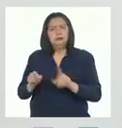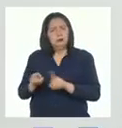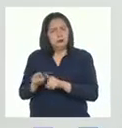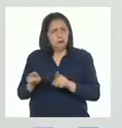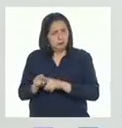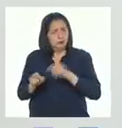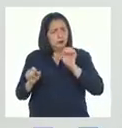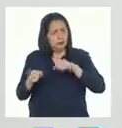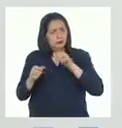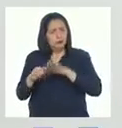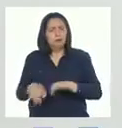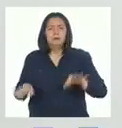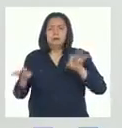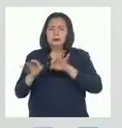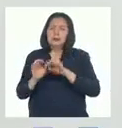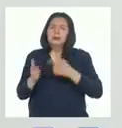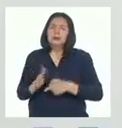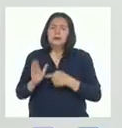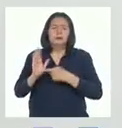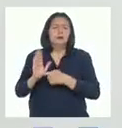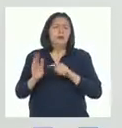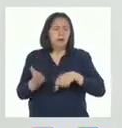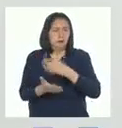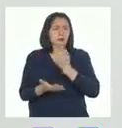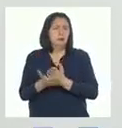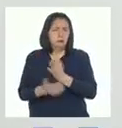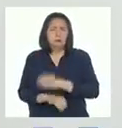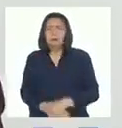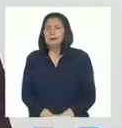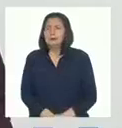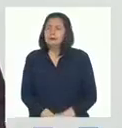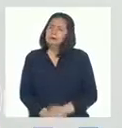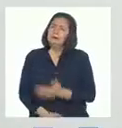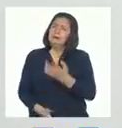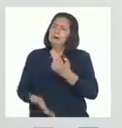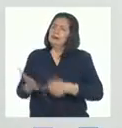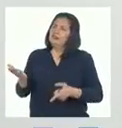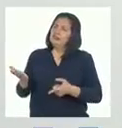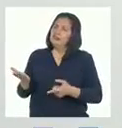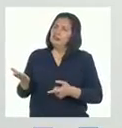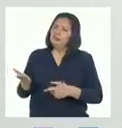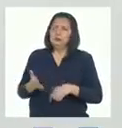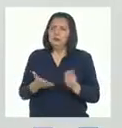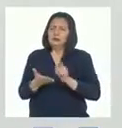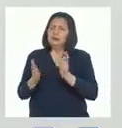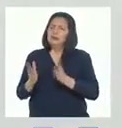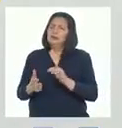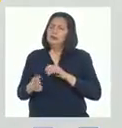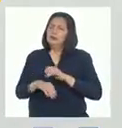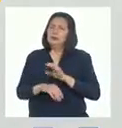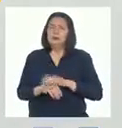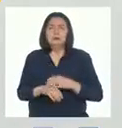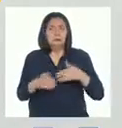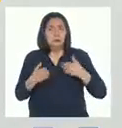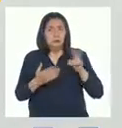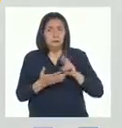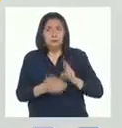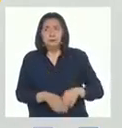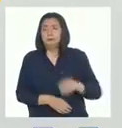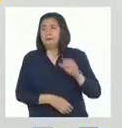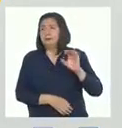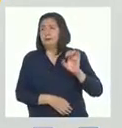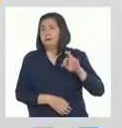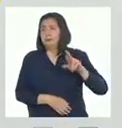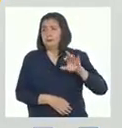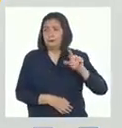dado cuenta de la importancia de reflejar esos problemas. ¿Y qué autores nos recomendaría? Pueden leer a